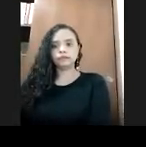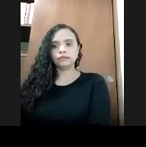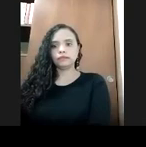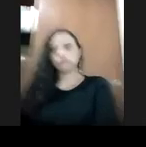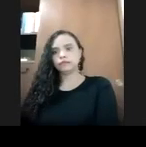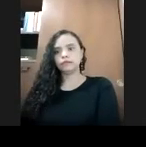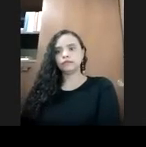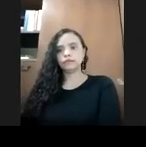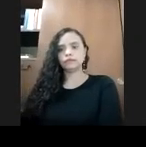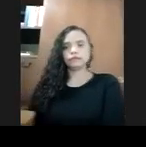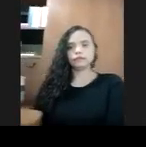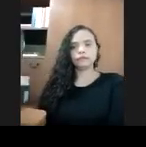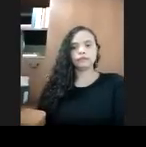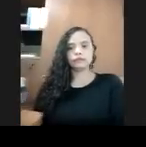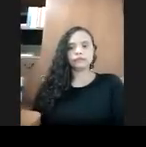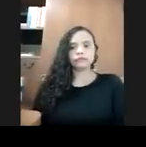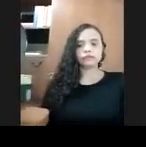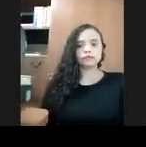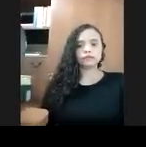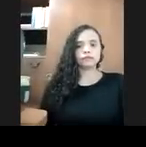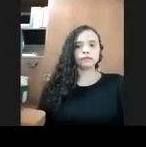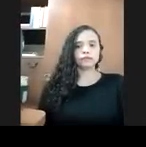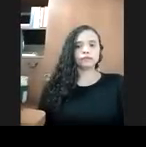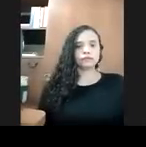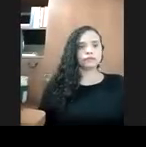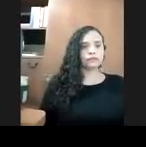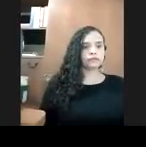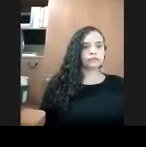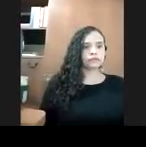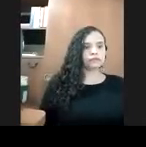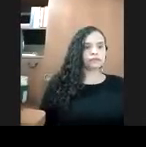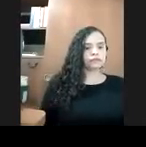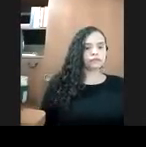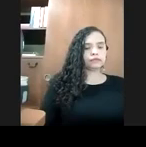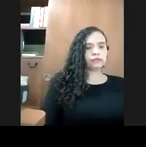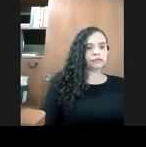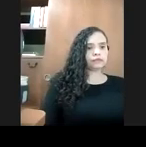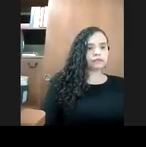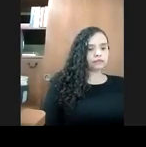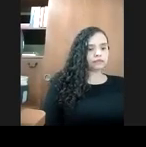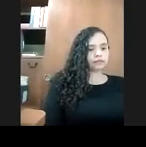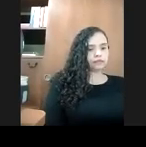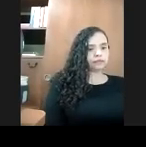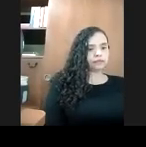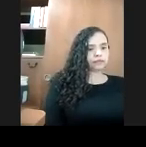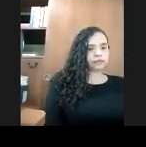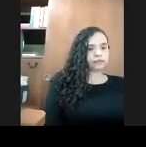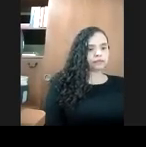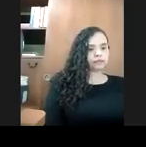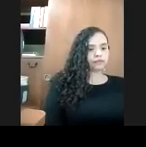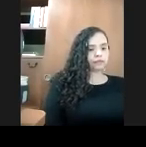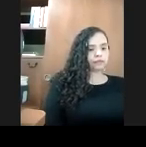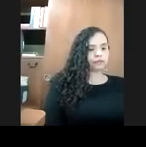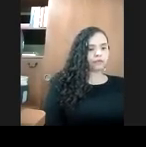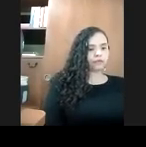atención y la respuesta por parte del Estado venezolano, puesto que la seguridad social es un derecho consagrado en la Constitución y como tal debe